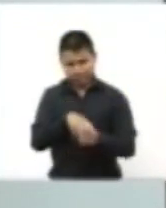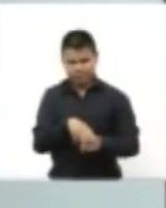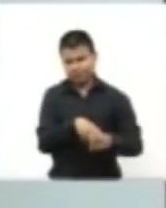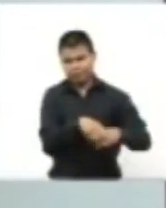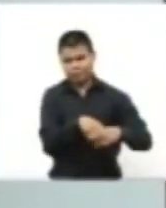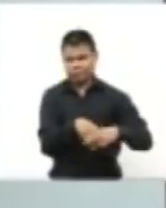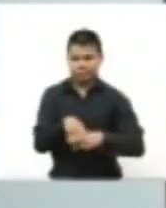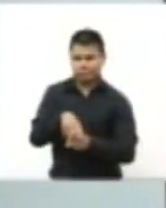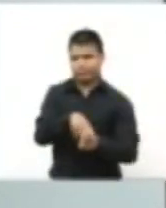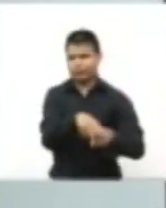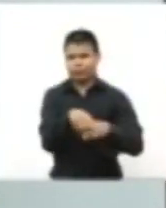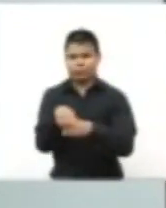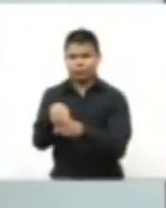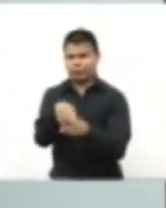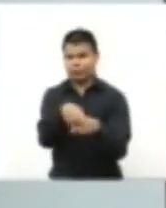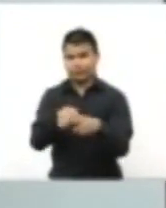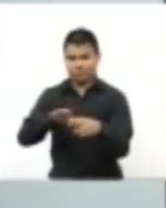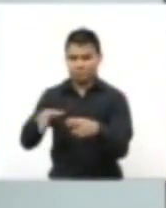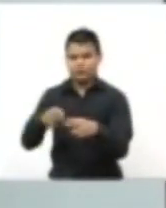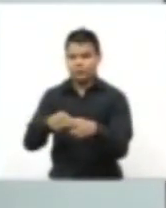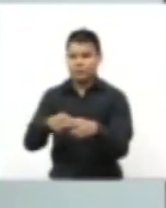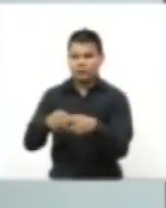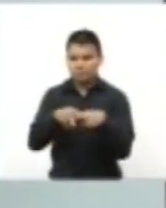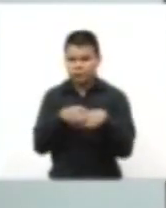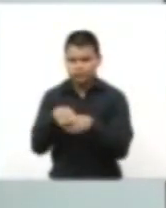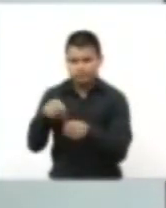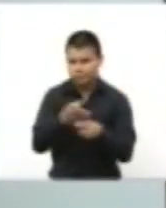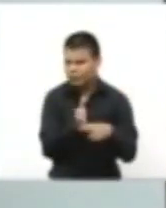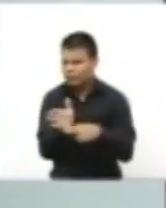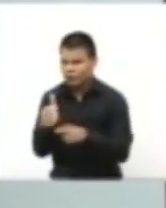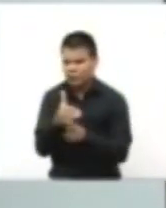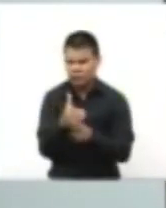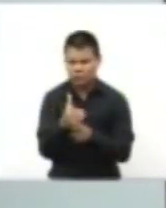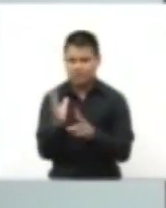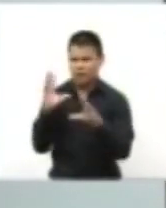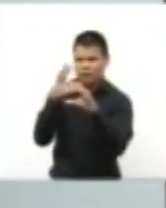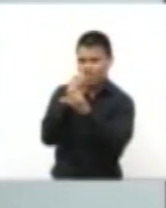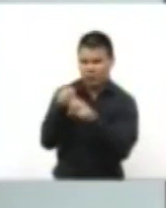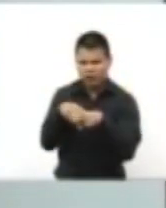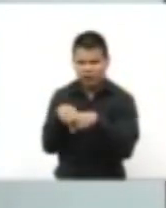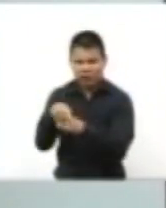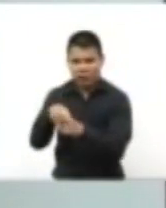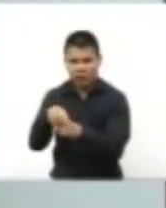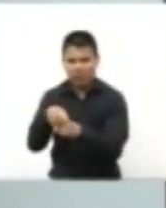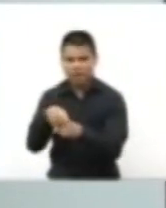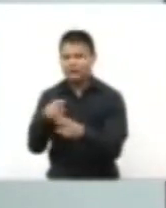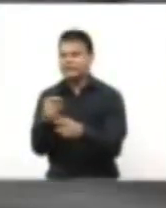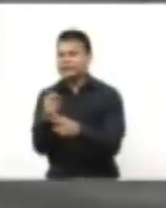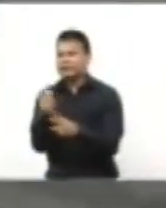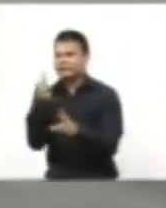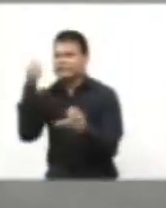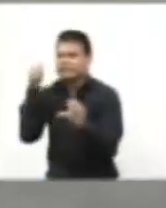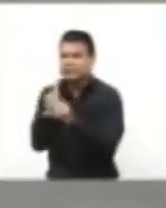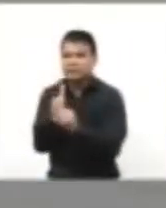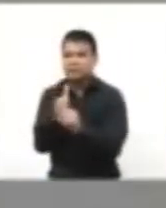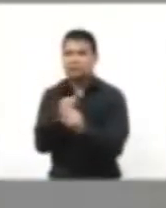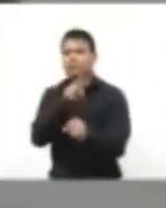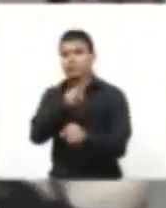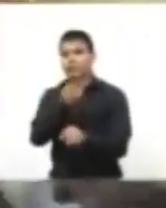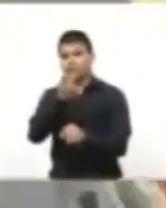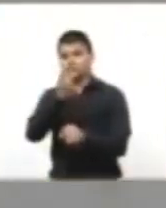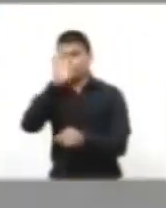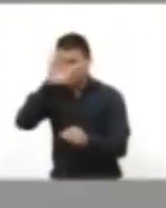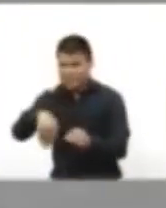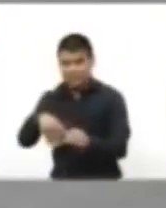transportara desde el barrio Líbano hasta el pie del cerro. En los diferentes barrios